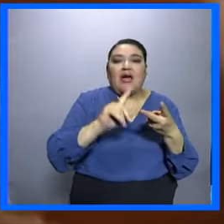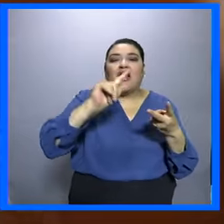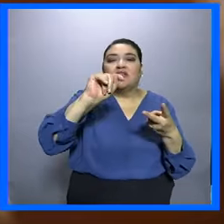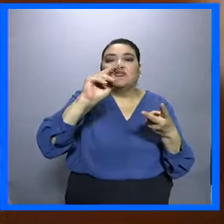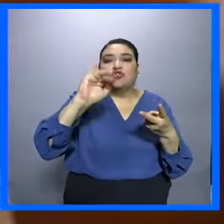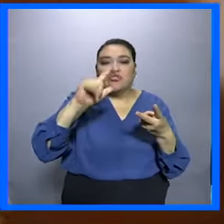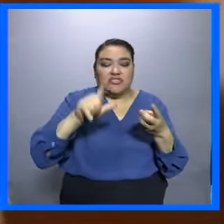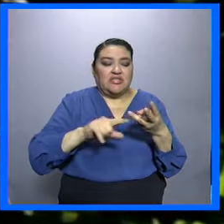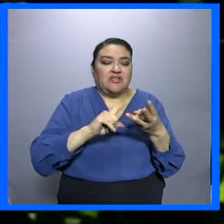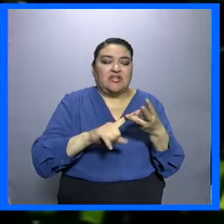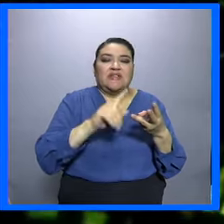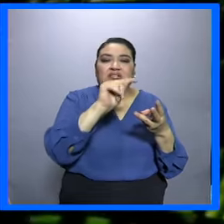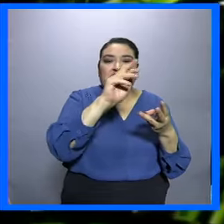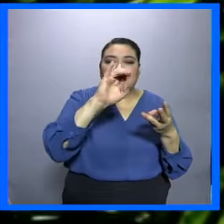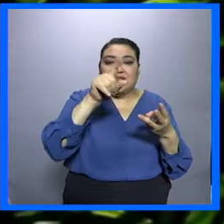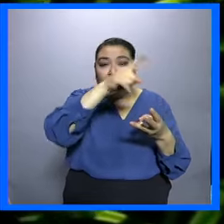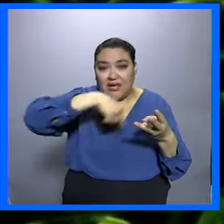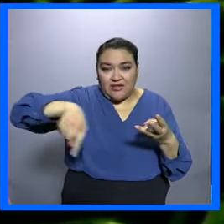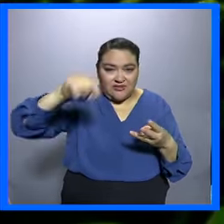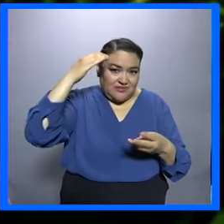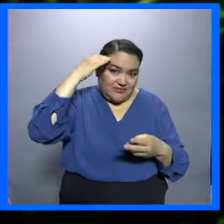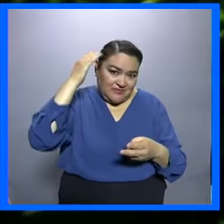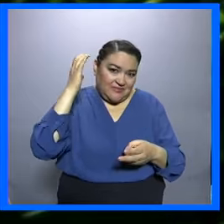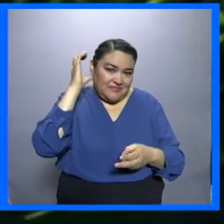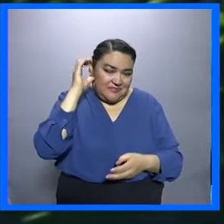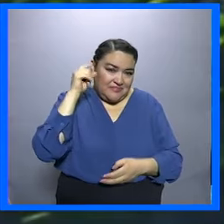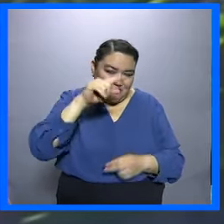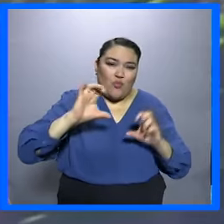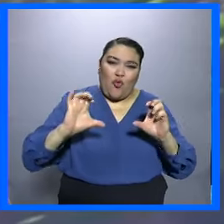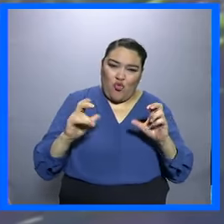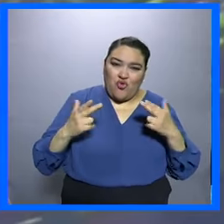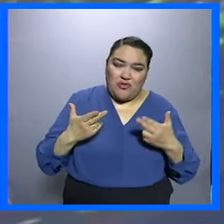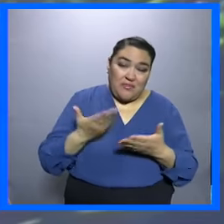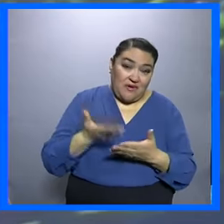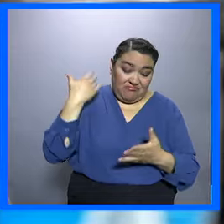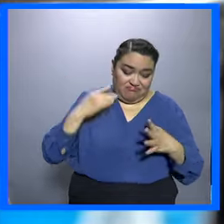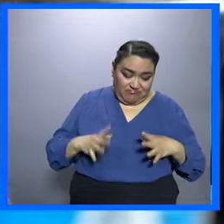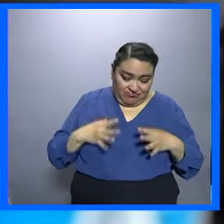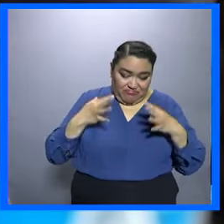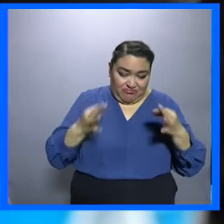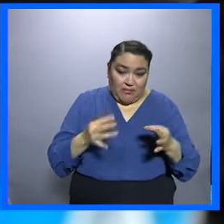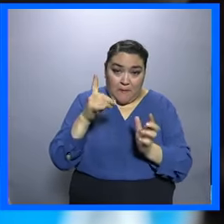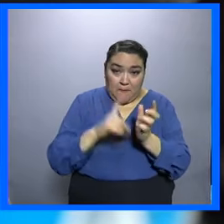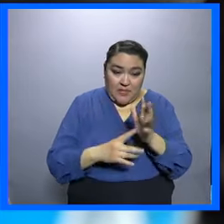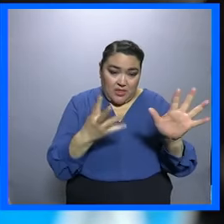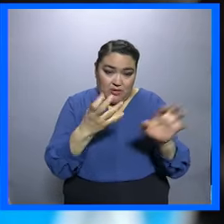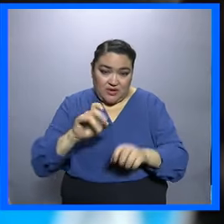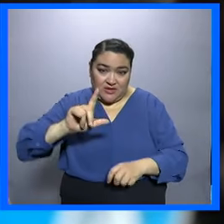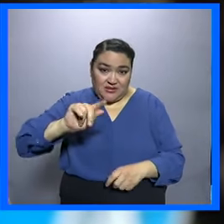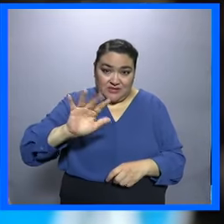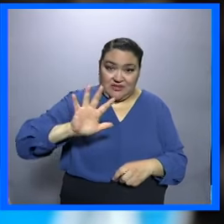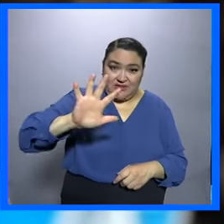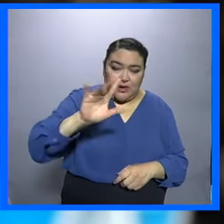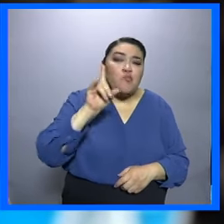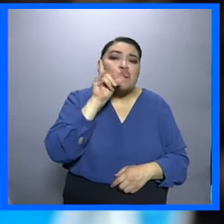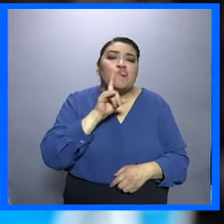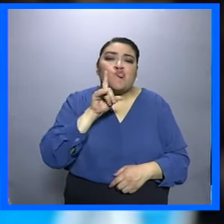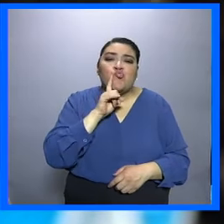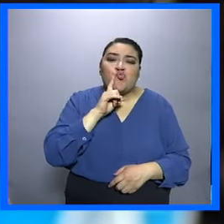mayoría mujeres de San Cristóbal de las Casas, Chiapas. Fundado e impulsado en 1975 por la poeta de origen